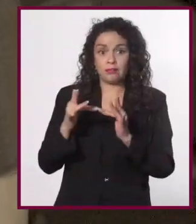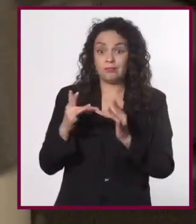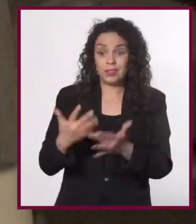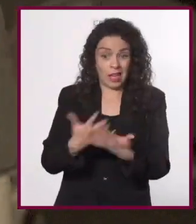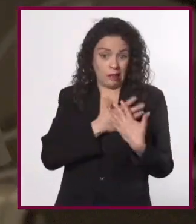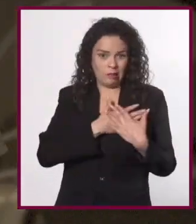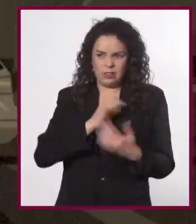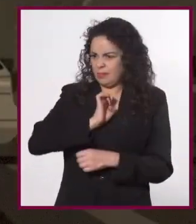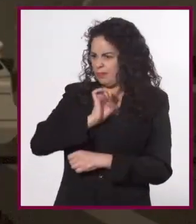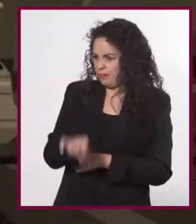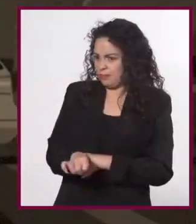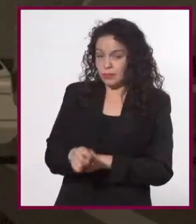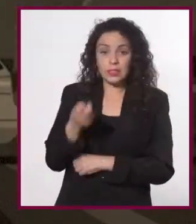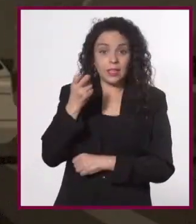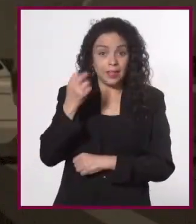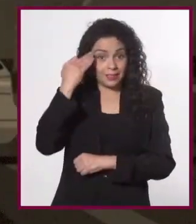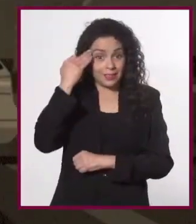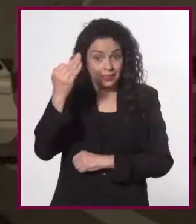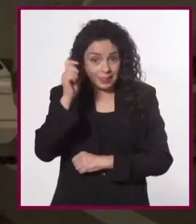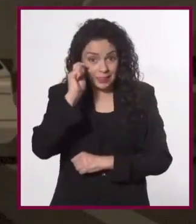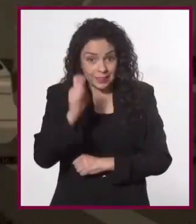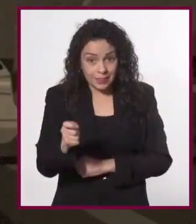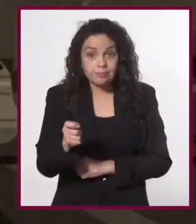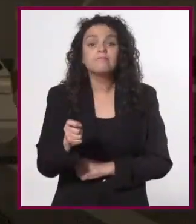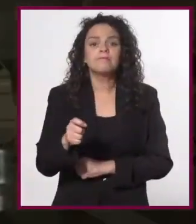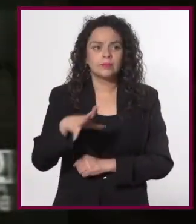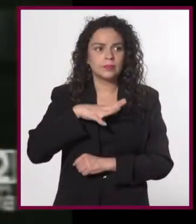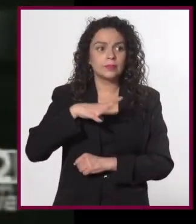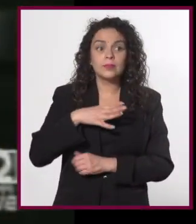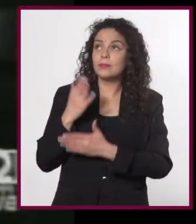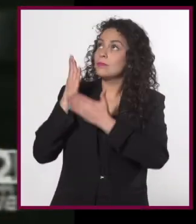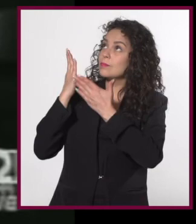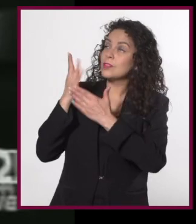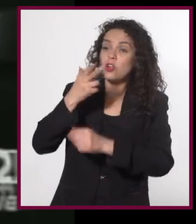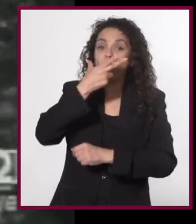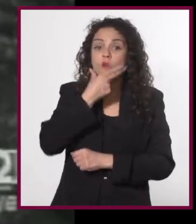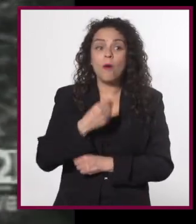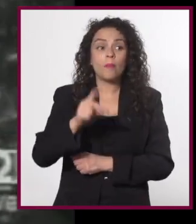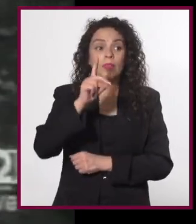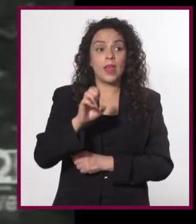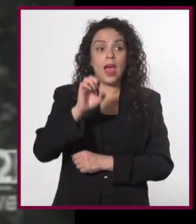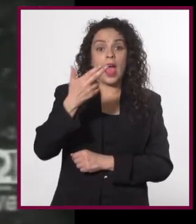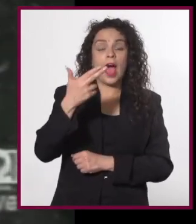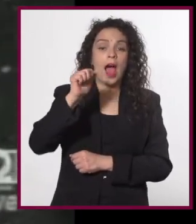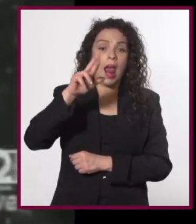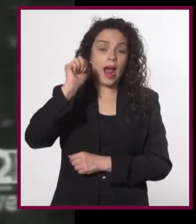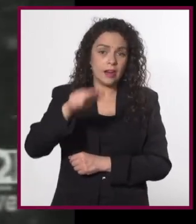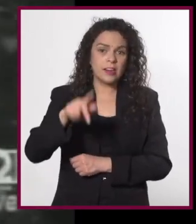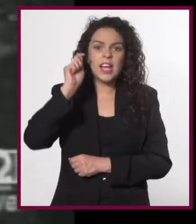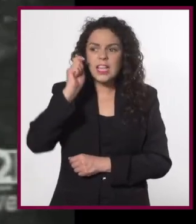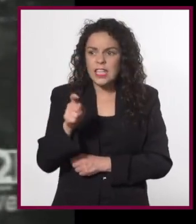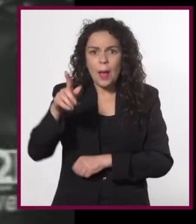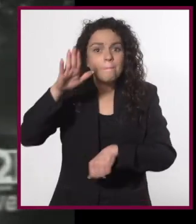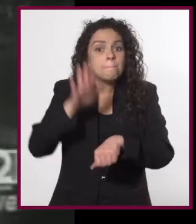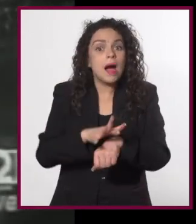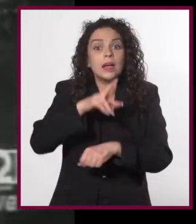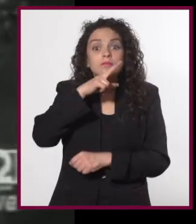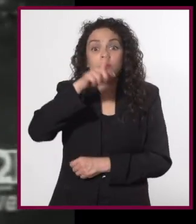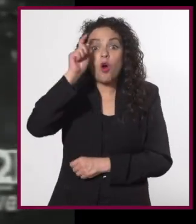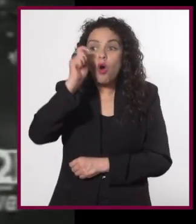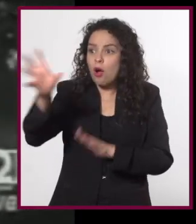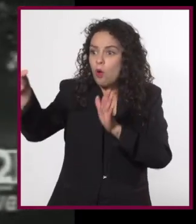amor-odio. De esta etapa destaca la producción de Hombre de Arán, considerado por muchos uno de sus